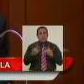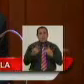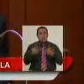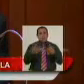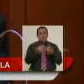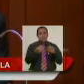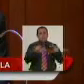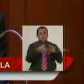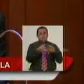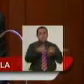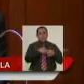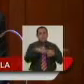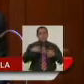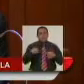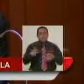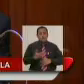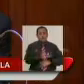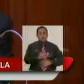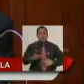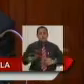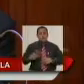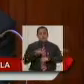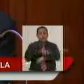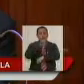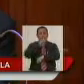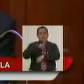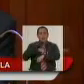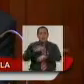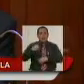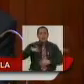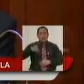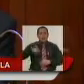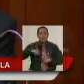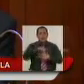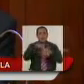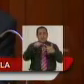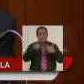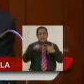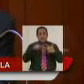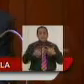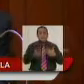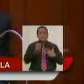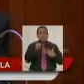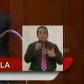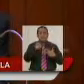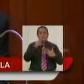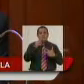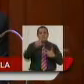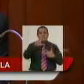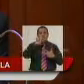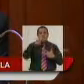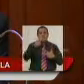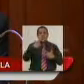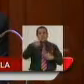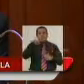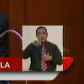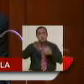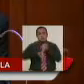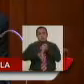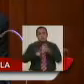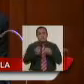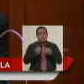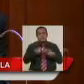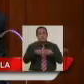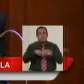nuestros ministerios, gobiernos regionales y nuestros municipios recursos por más de 3.000 millones de soles para